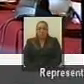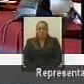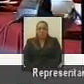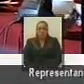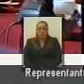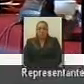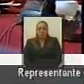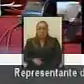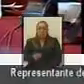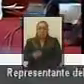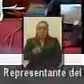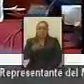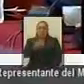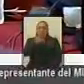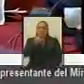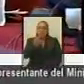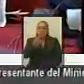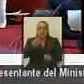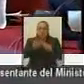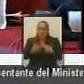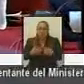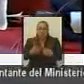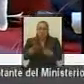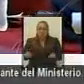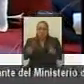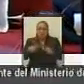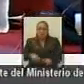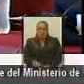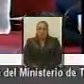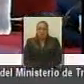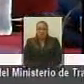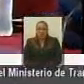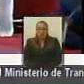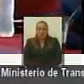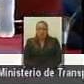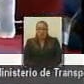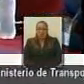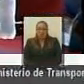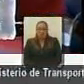de su propia salud ha venido y viene